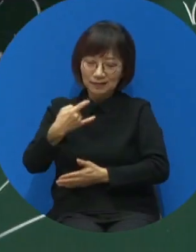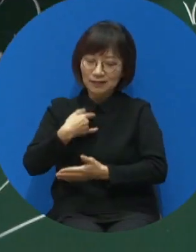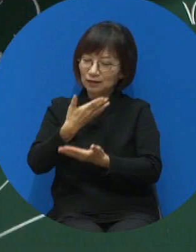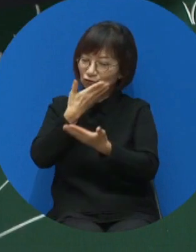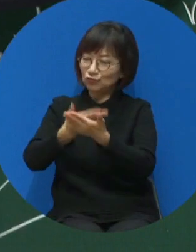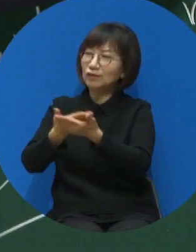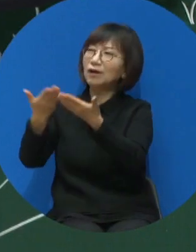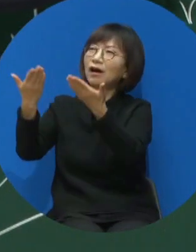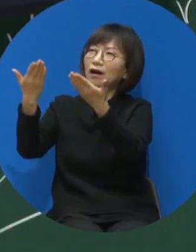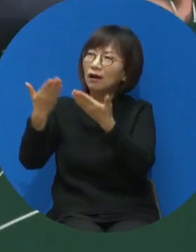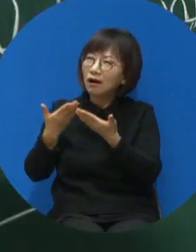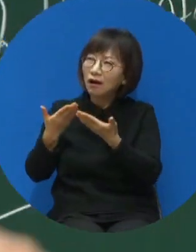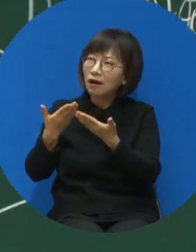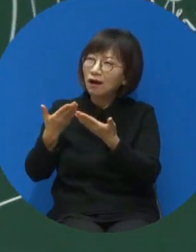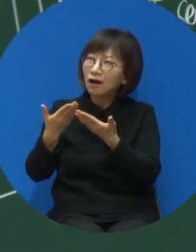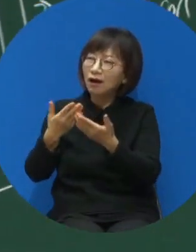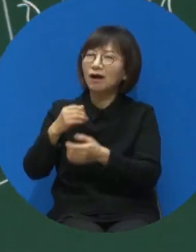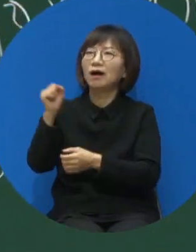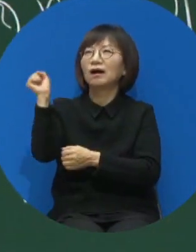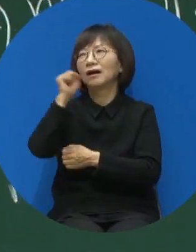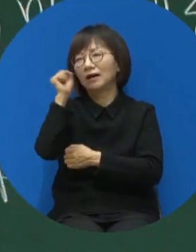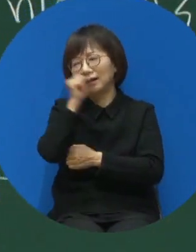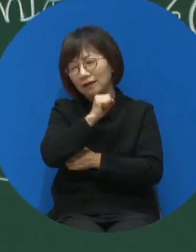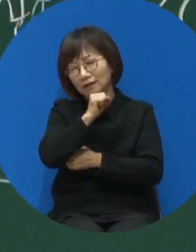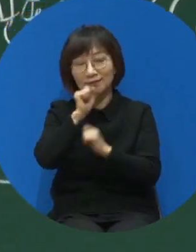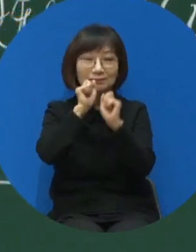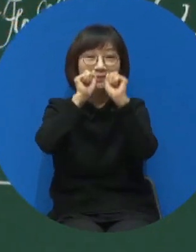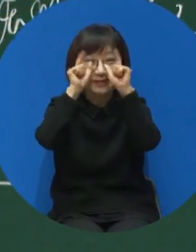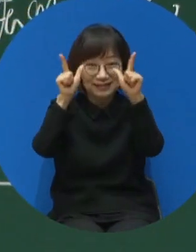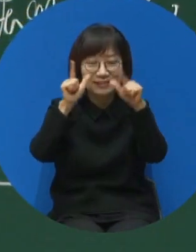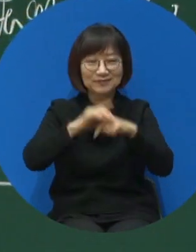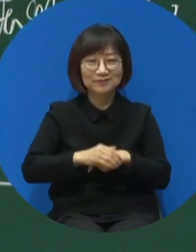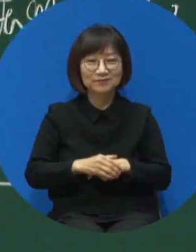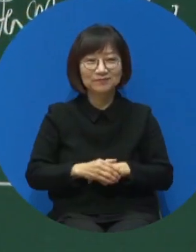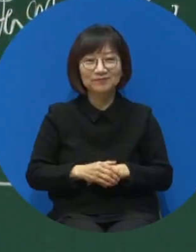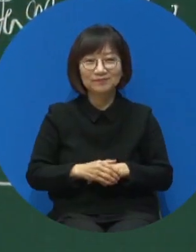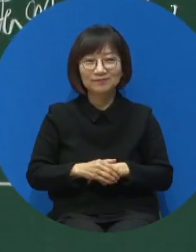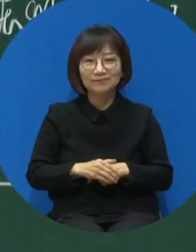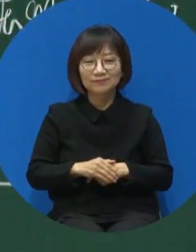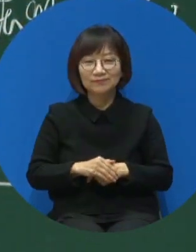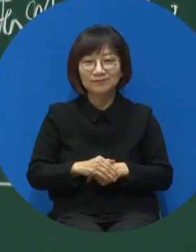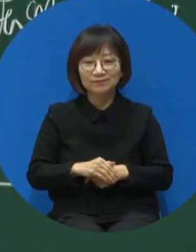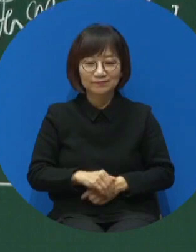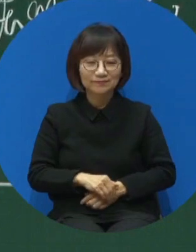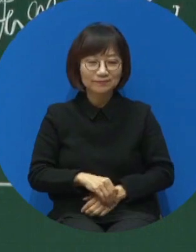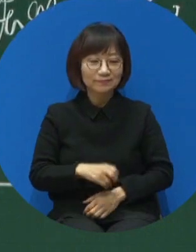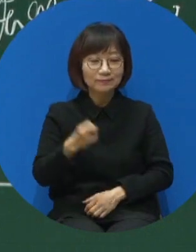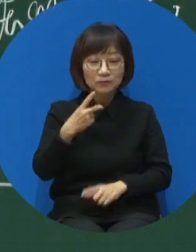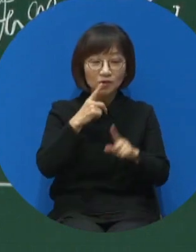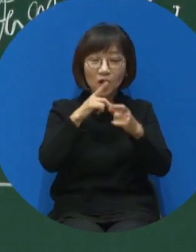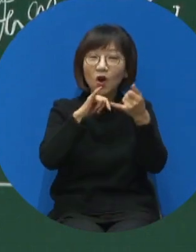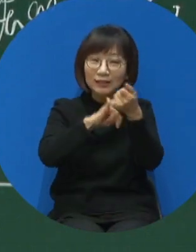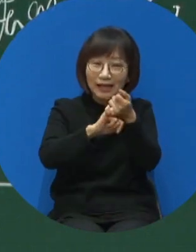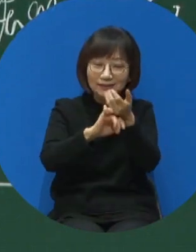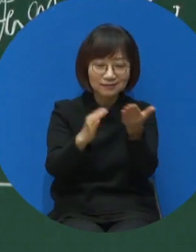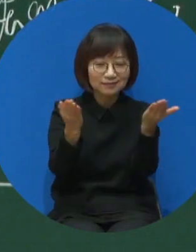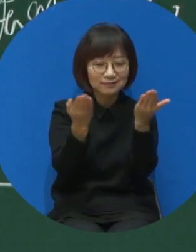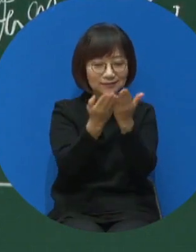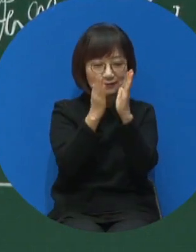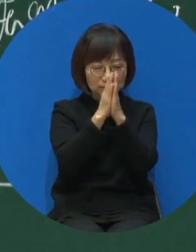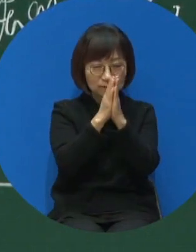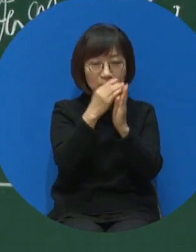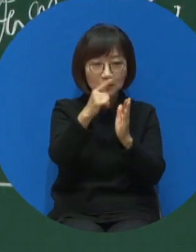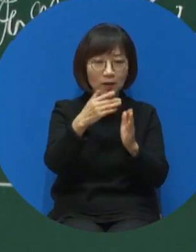esta gran dificultad es dios quien me lo ha hecho tener esto es lo que cuando nos damos dinero para ambos motores y dijo yo estoy